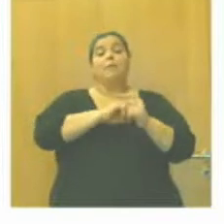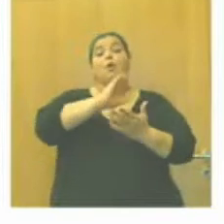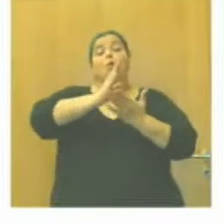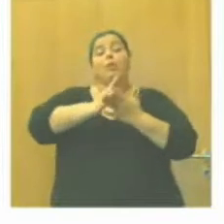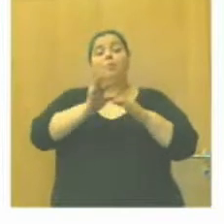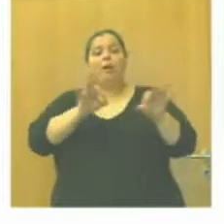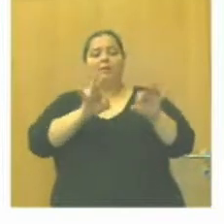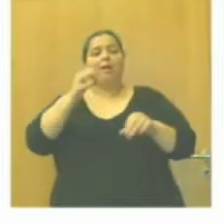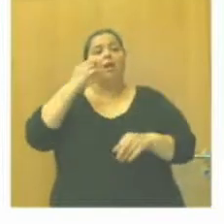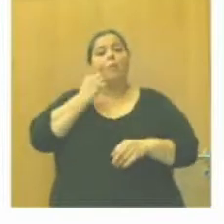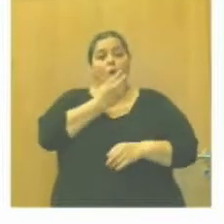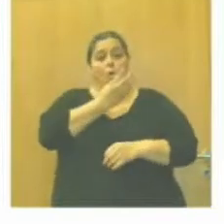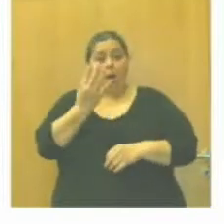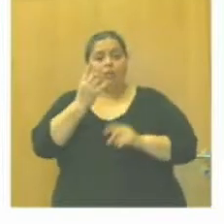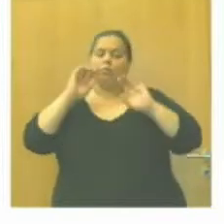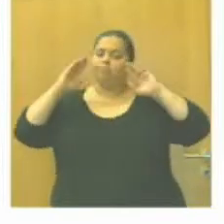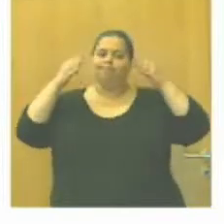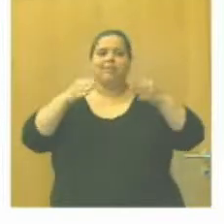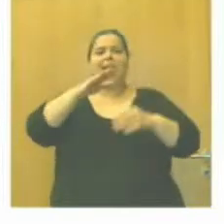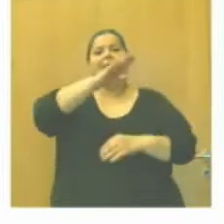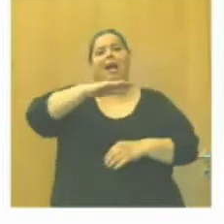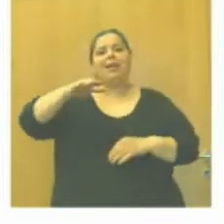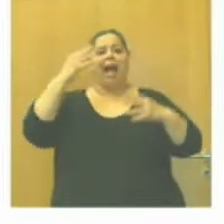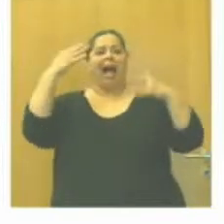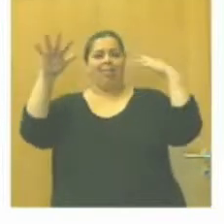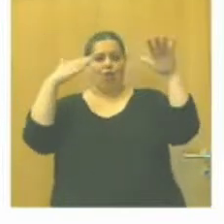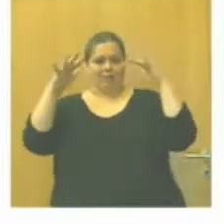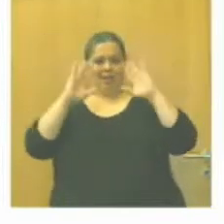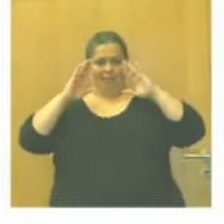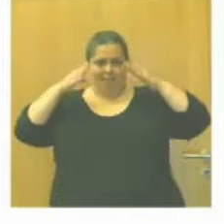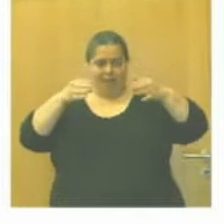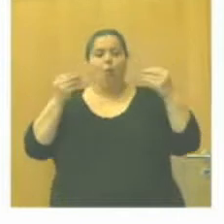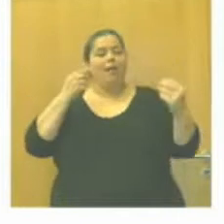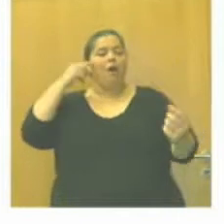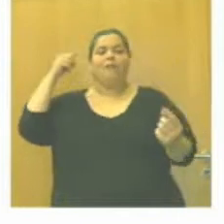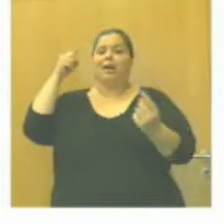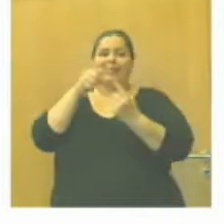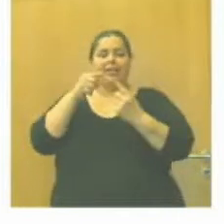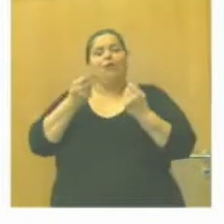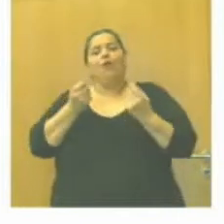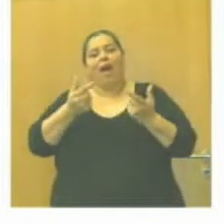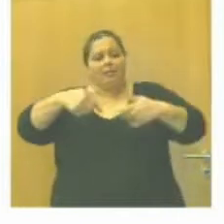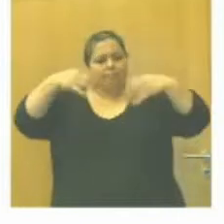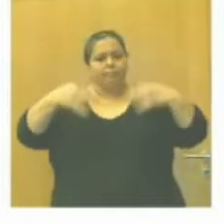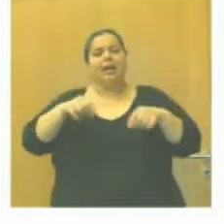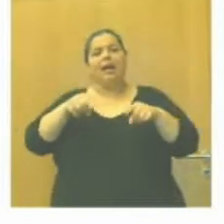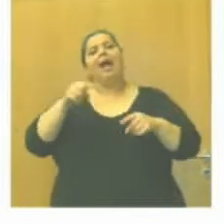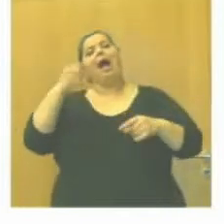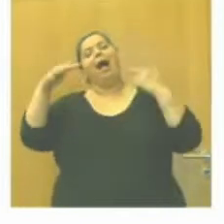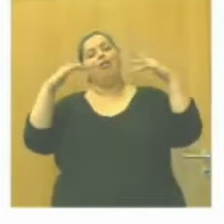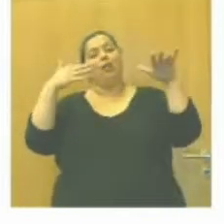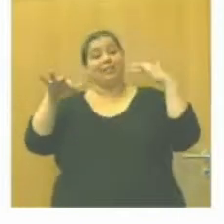4, que está enfocada en el individuo, en ese caso en los adolescentes, con el objetivo de asegurar que los y las adolescentes